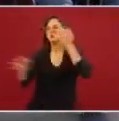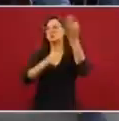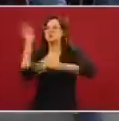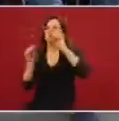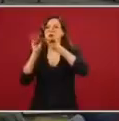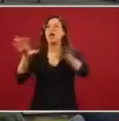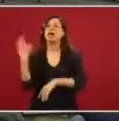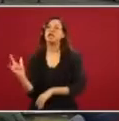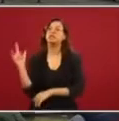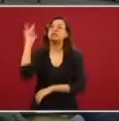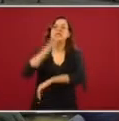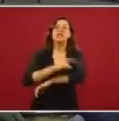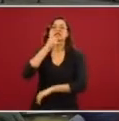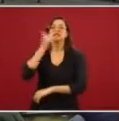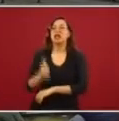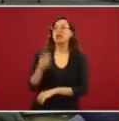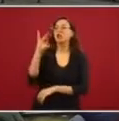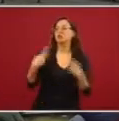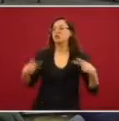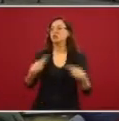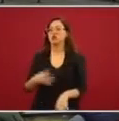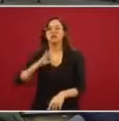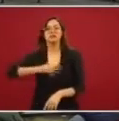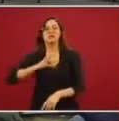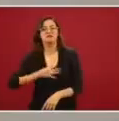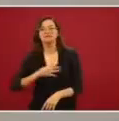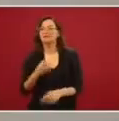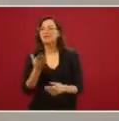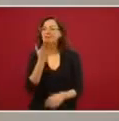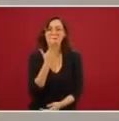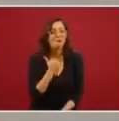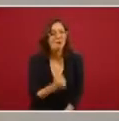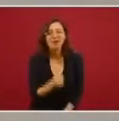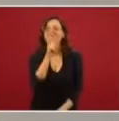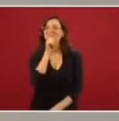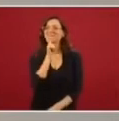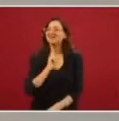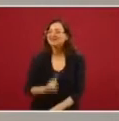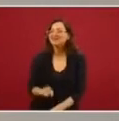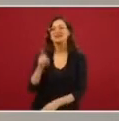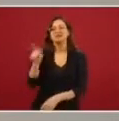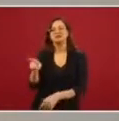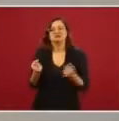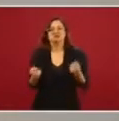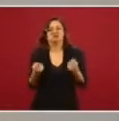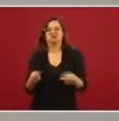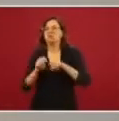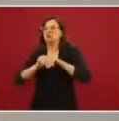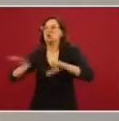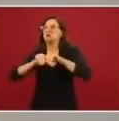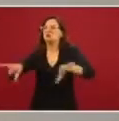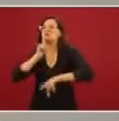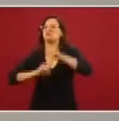vuelo de alitalia había dos personas infectadas que donde están cuando no era cierto y sabían que no era cierto eso le hace daño al país